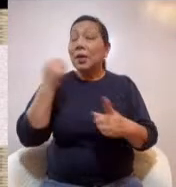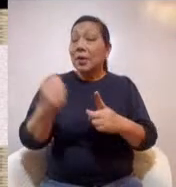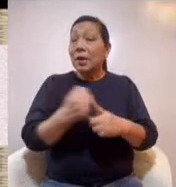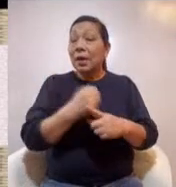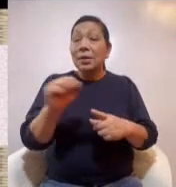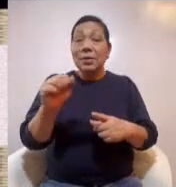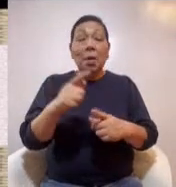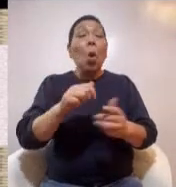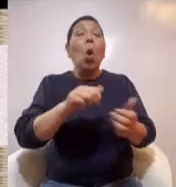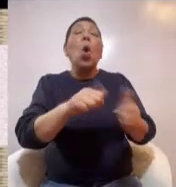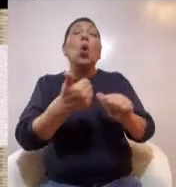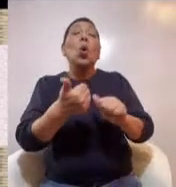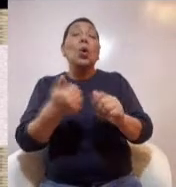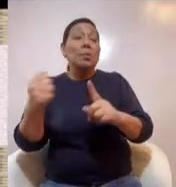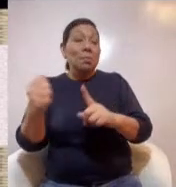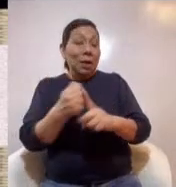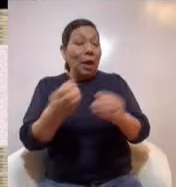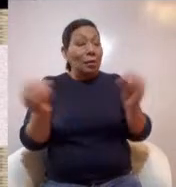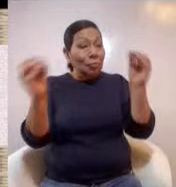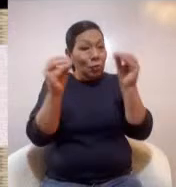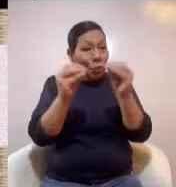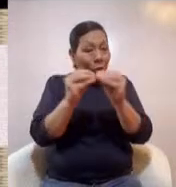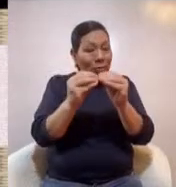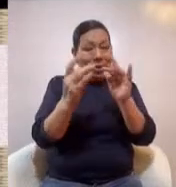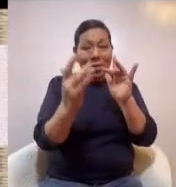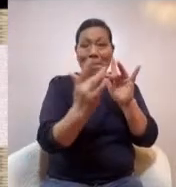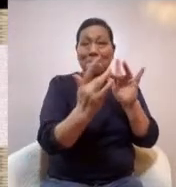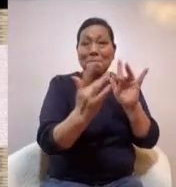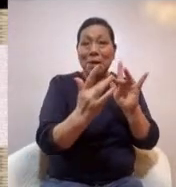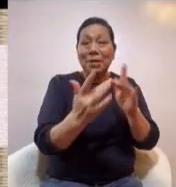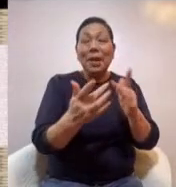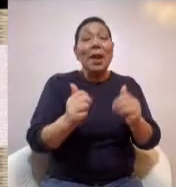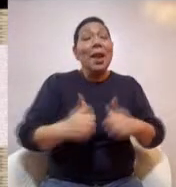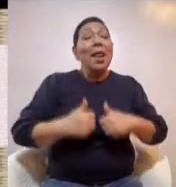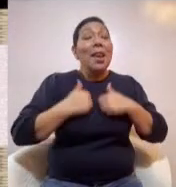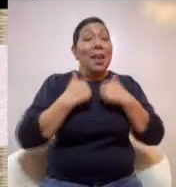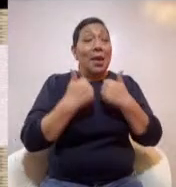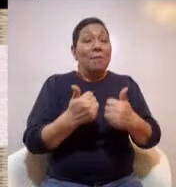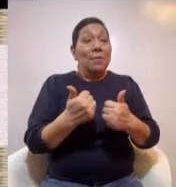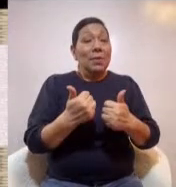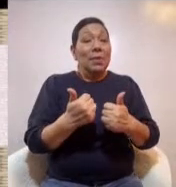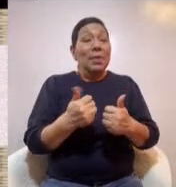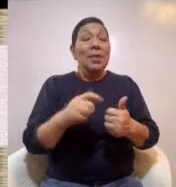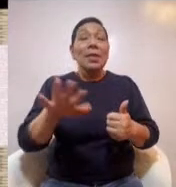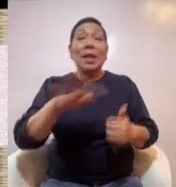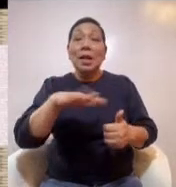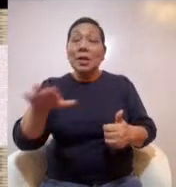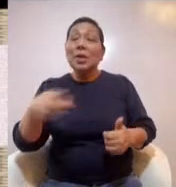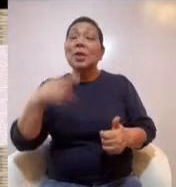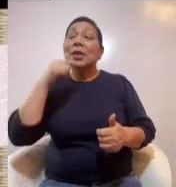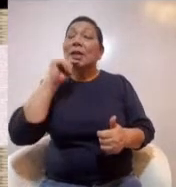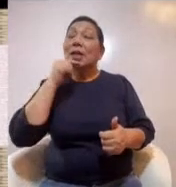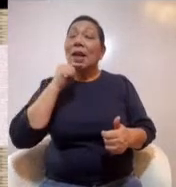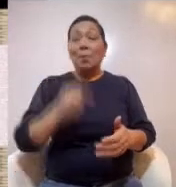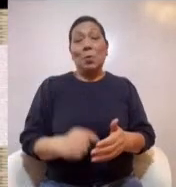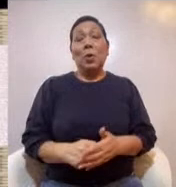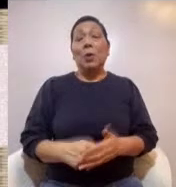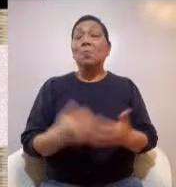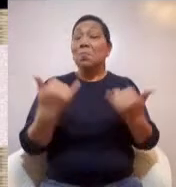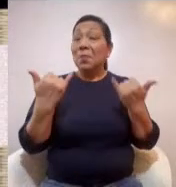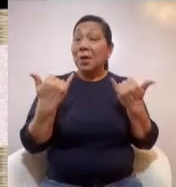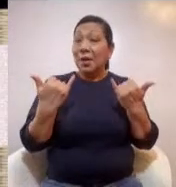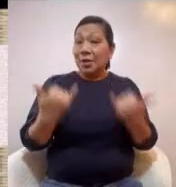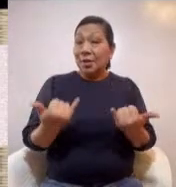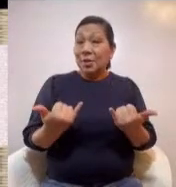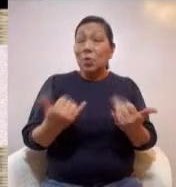qué es la violencia simbólica y después cómo la violencia simbólica impacta en la vida de las niñas y de las mujeres de esta región.